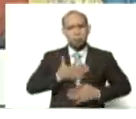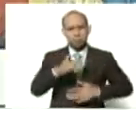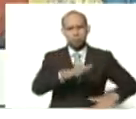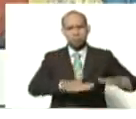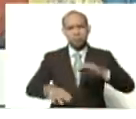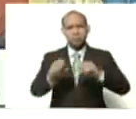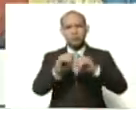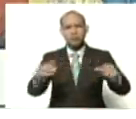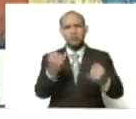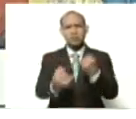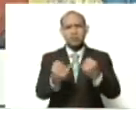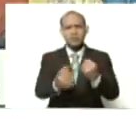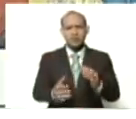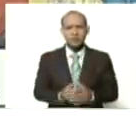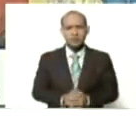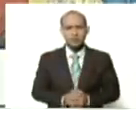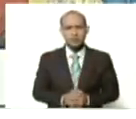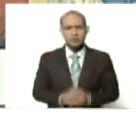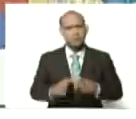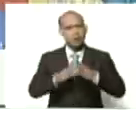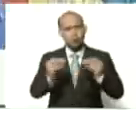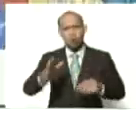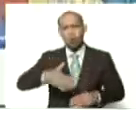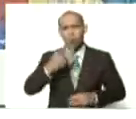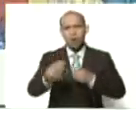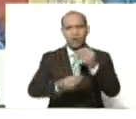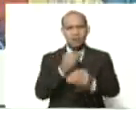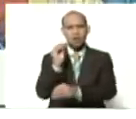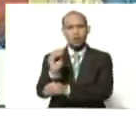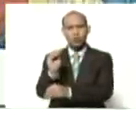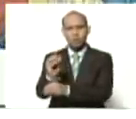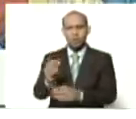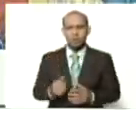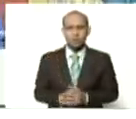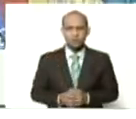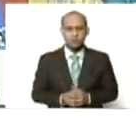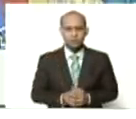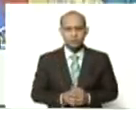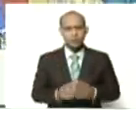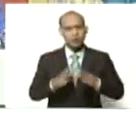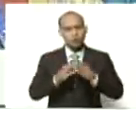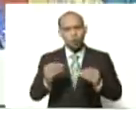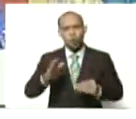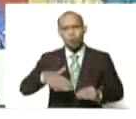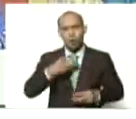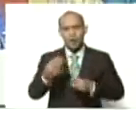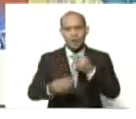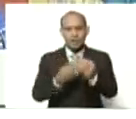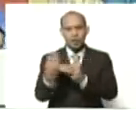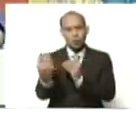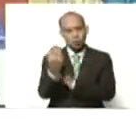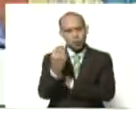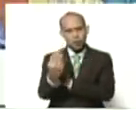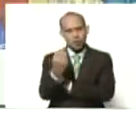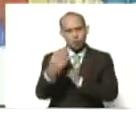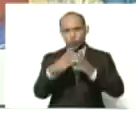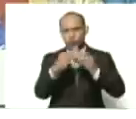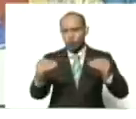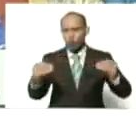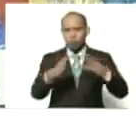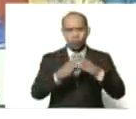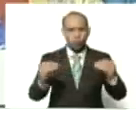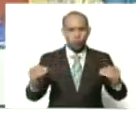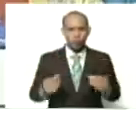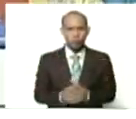seco, dominó sano. Todo se puede hacer cuidándonos. Todo se puede hacer cuidándonos. Todo, todo, todo.